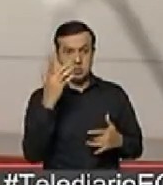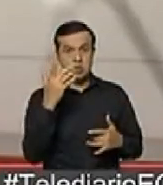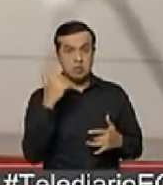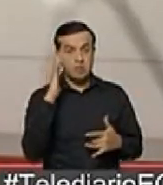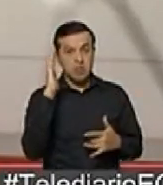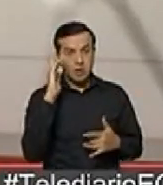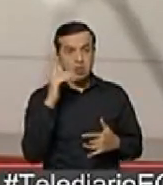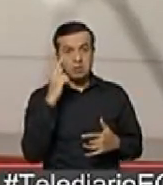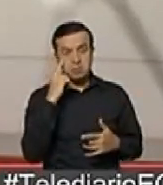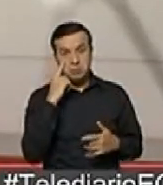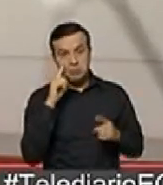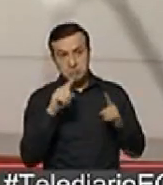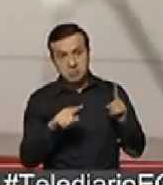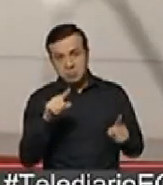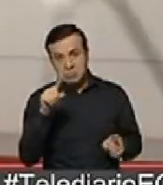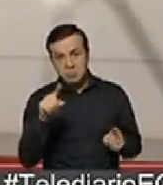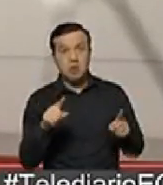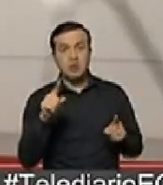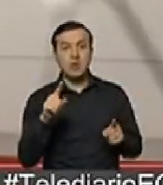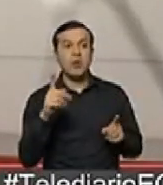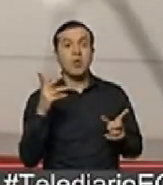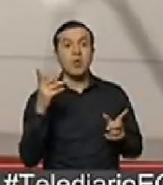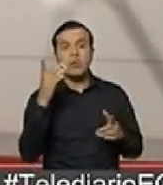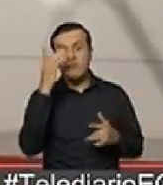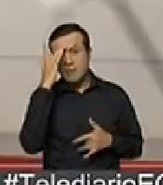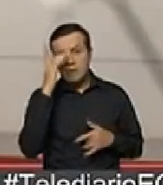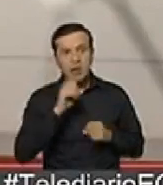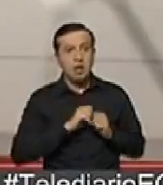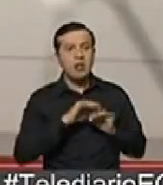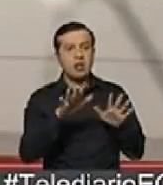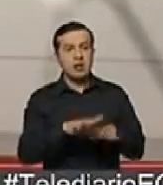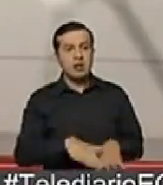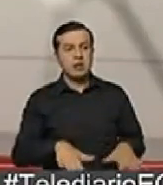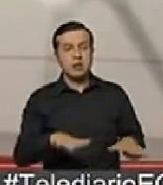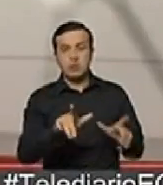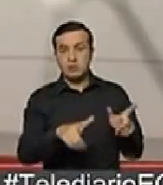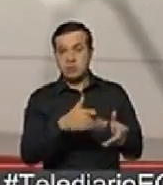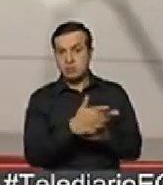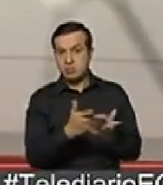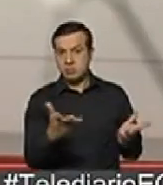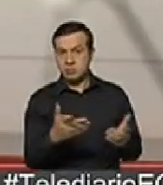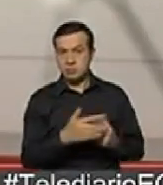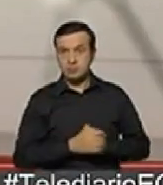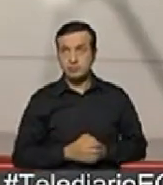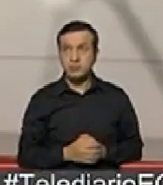elevación ocasional o epidemias o pandemias,